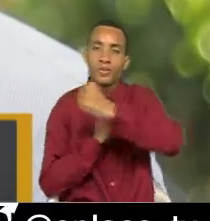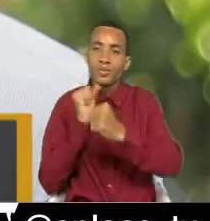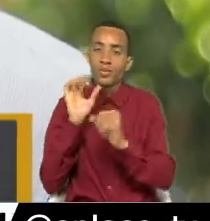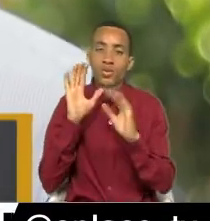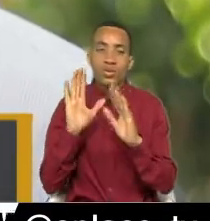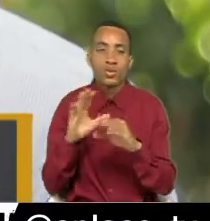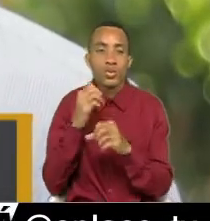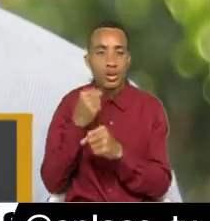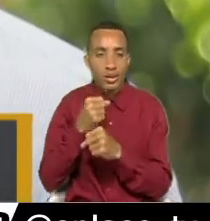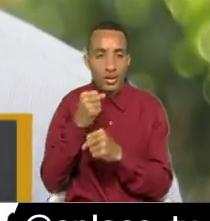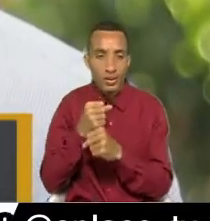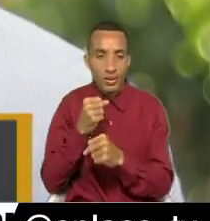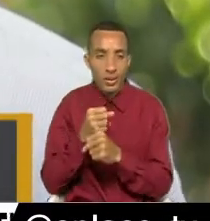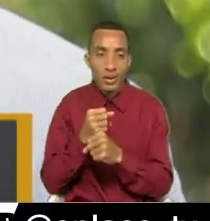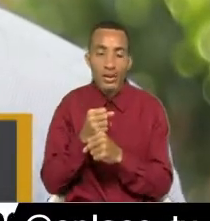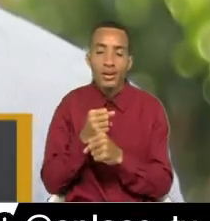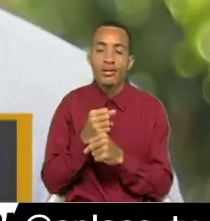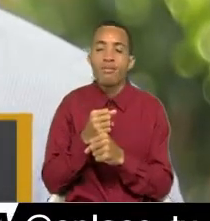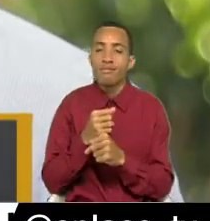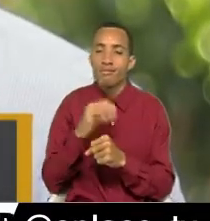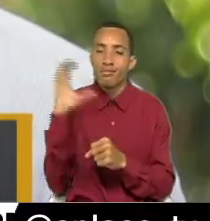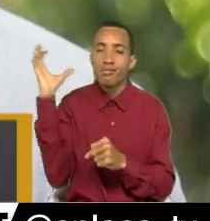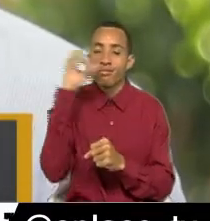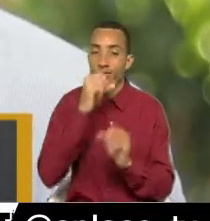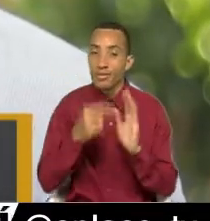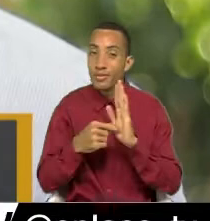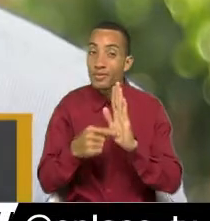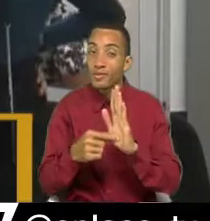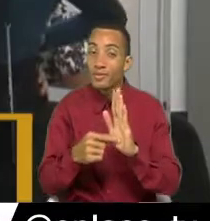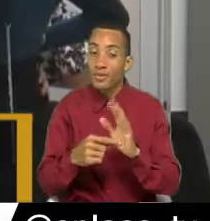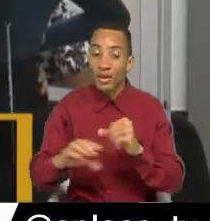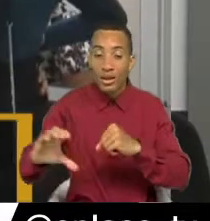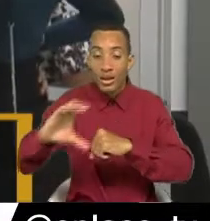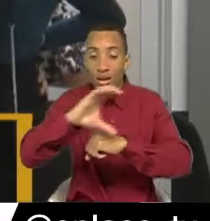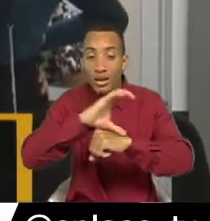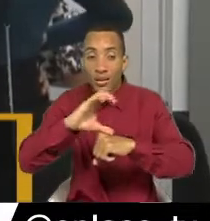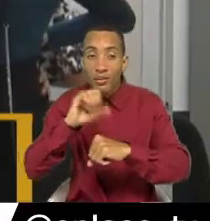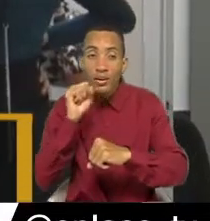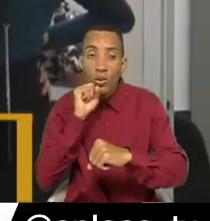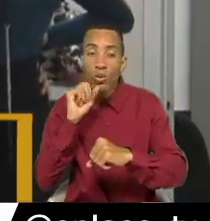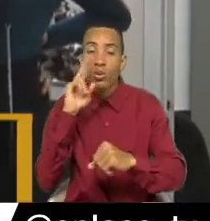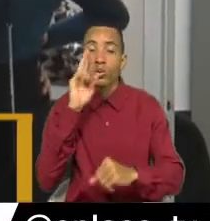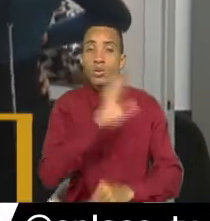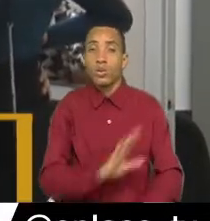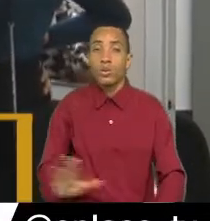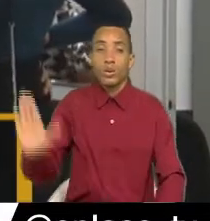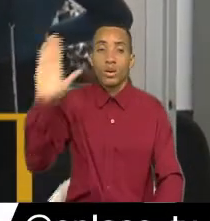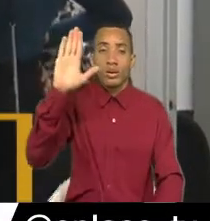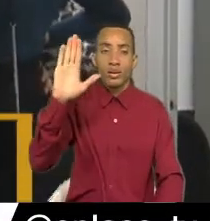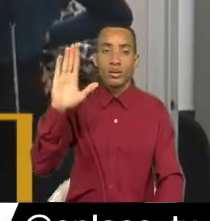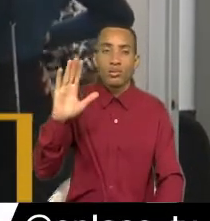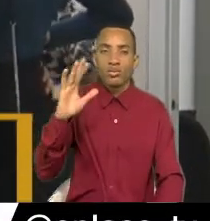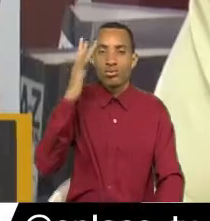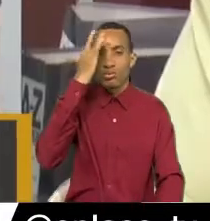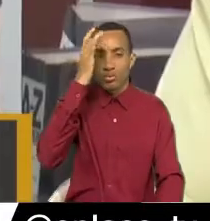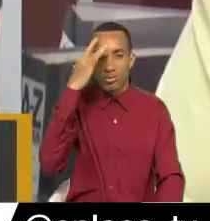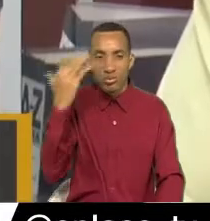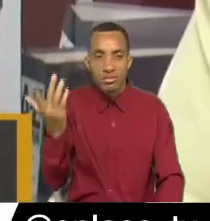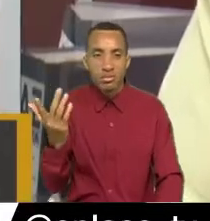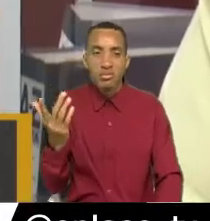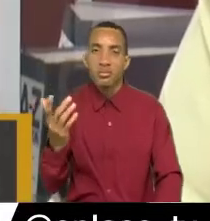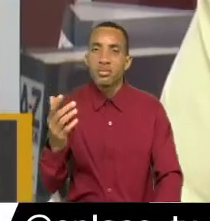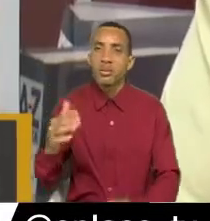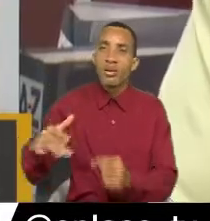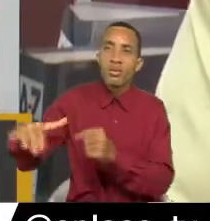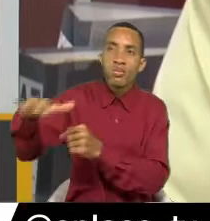en Barranca que demuestra de que Barranca es una ciudad importante a nivel nacional, no solo por temas de recursos naturales,